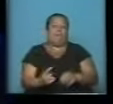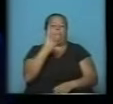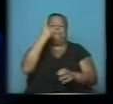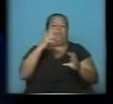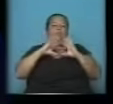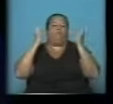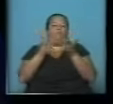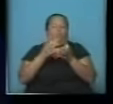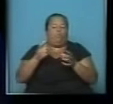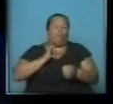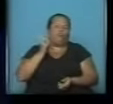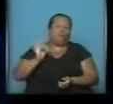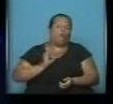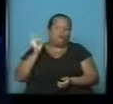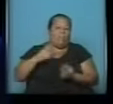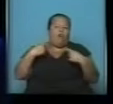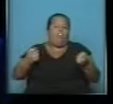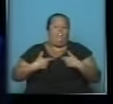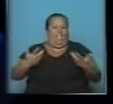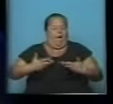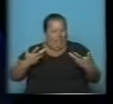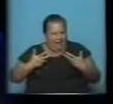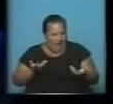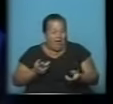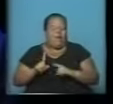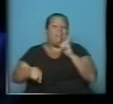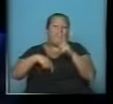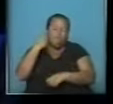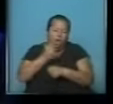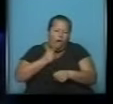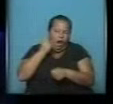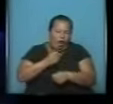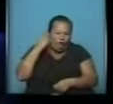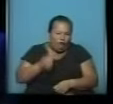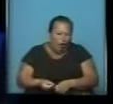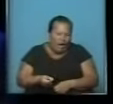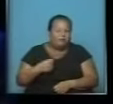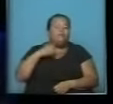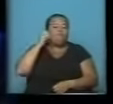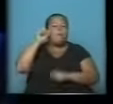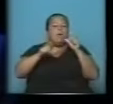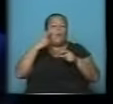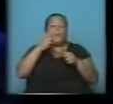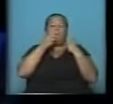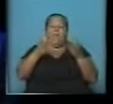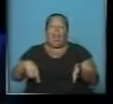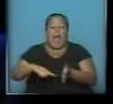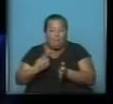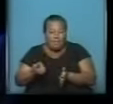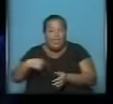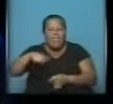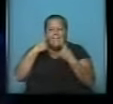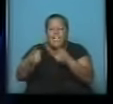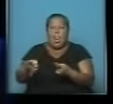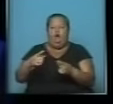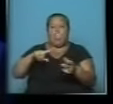equipo del mundo durante varios años y fueron muchas alegrías. Después, trabajando mucho, logramos que la gente viva mejor en esta ciudad y que se la